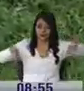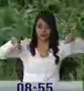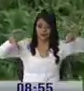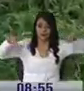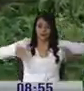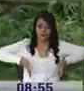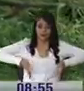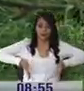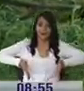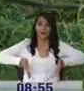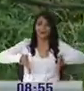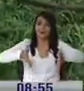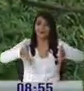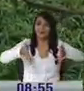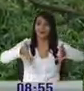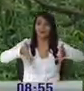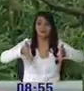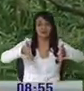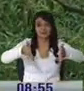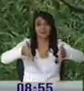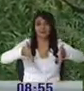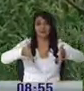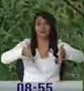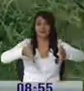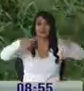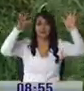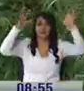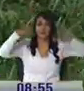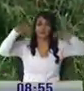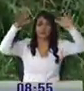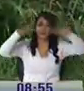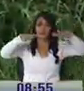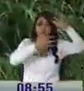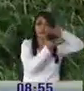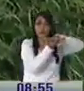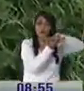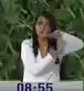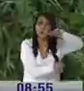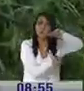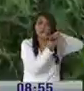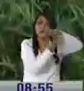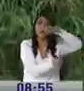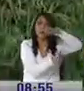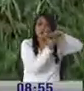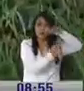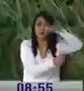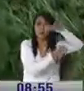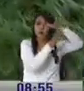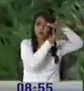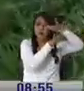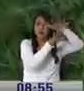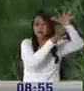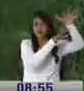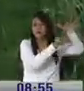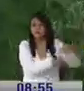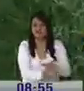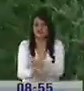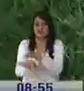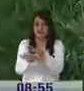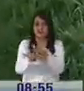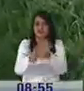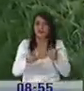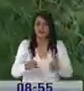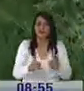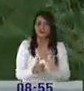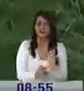eh va recogiendo cantidad de lluvia y eso fue lo que pudo pudo pudo haber provocado además que hay un tronco un